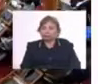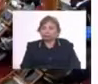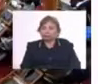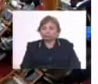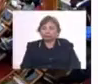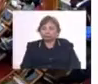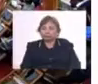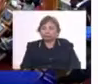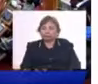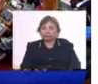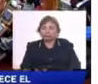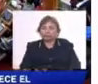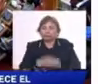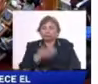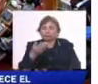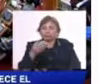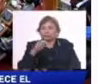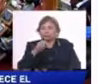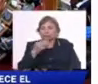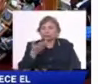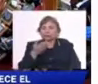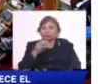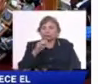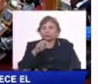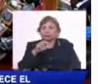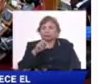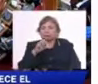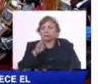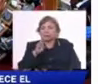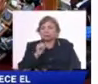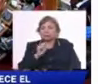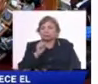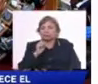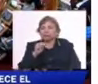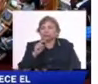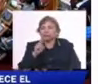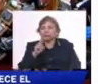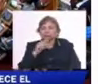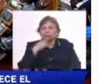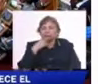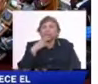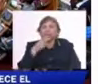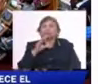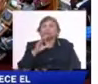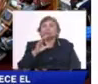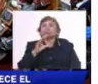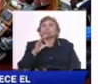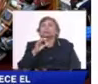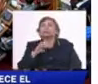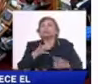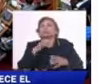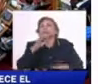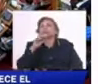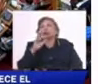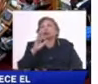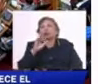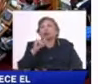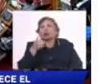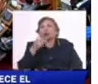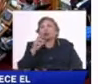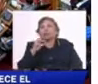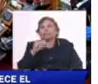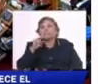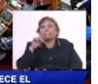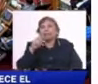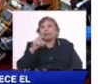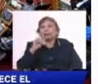Grupo Parlamentario Perú Bicentenario, portavoces, tiene la palabra congresista Jorge Alfonso Martí